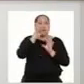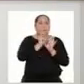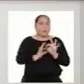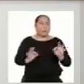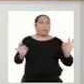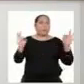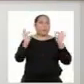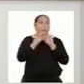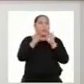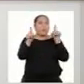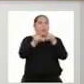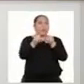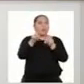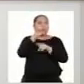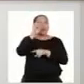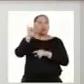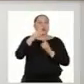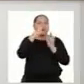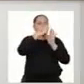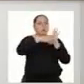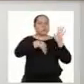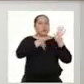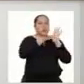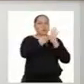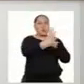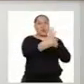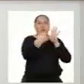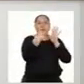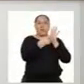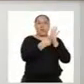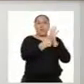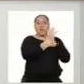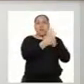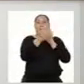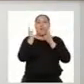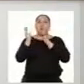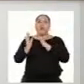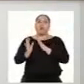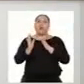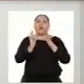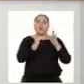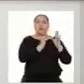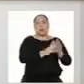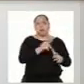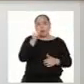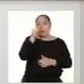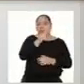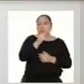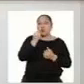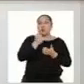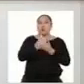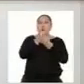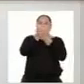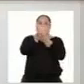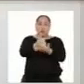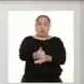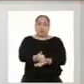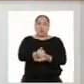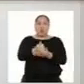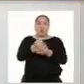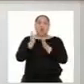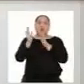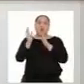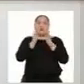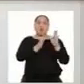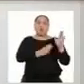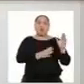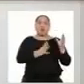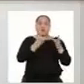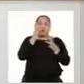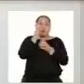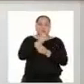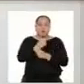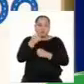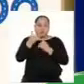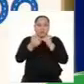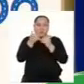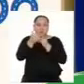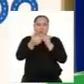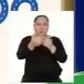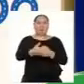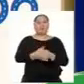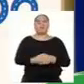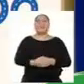utilizar también una tabla como herramienta de organización, porque nos ayuda a ordenarnos y a sistematizar nuestros